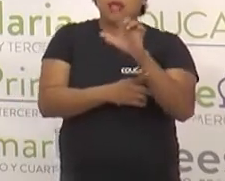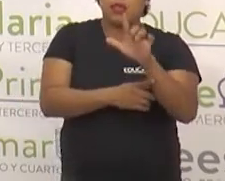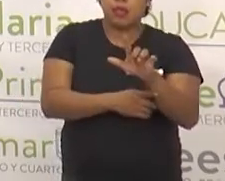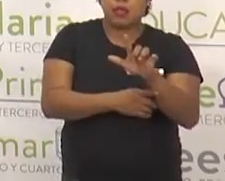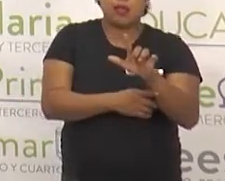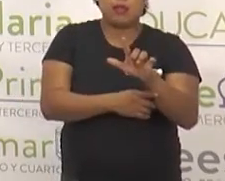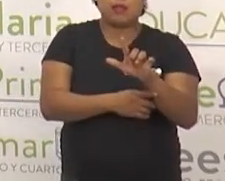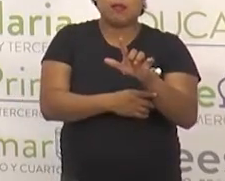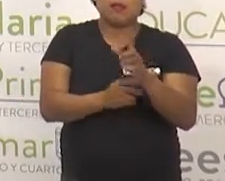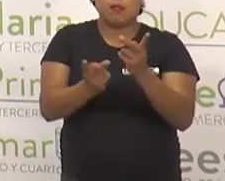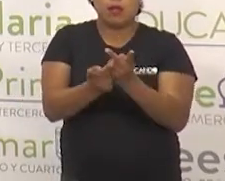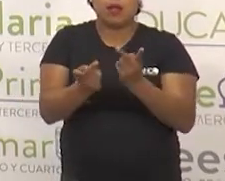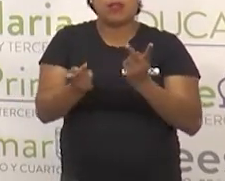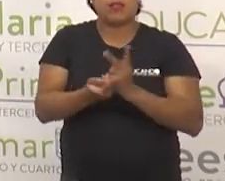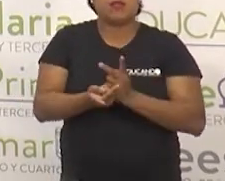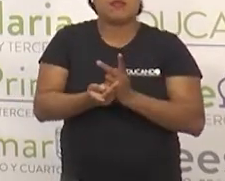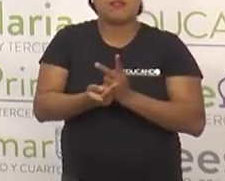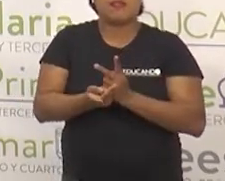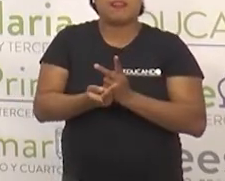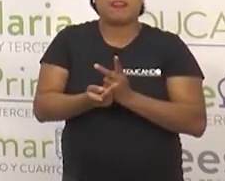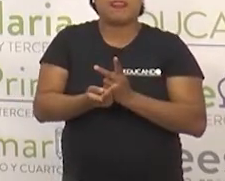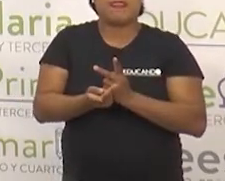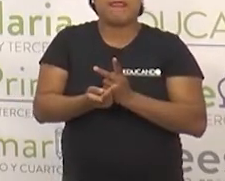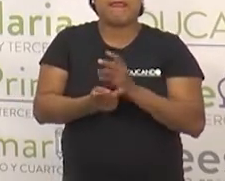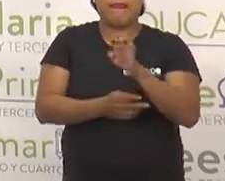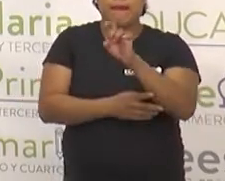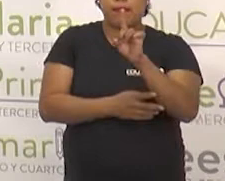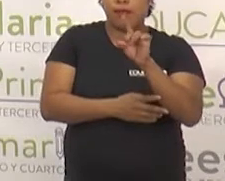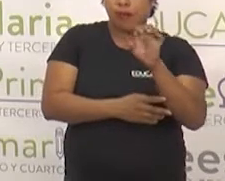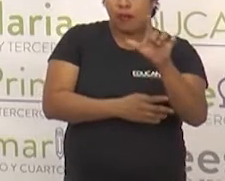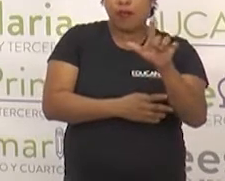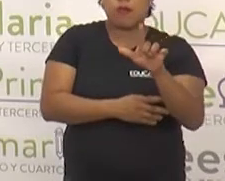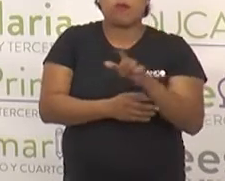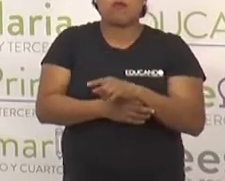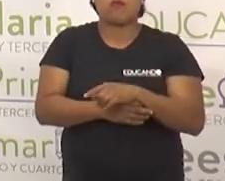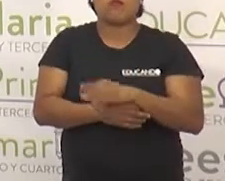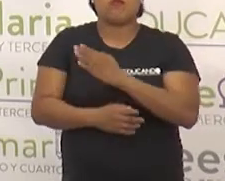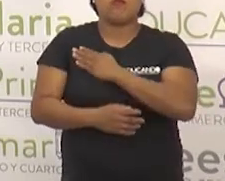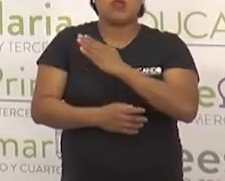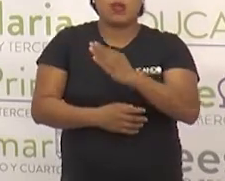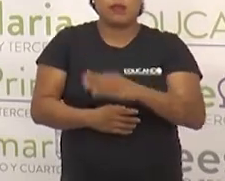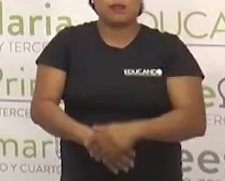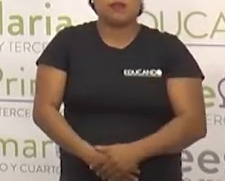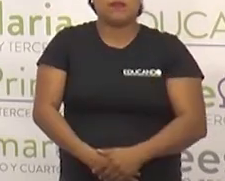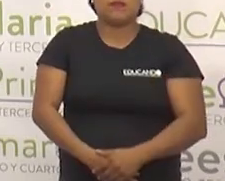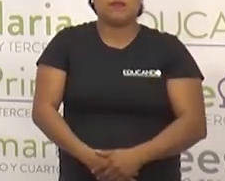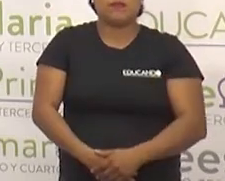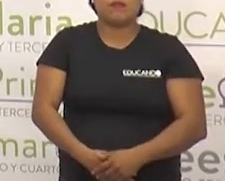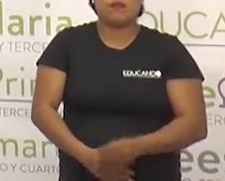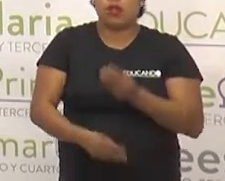el plato del